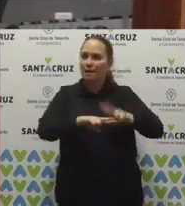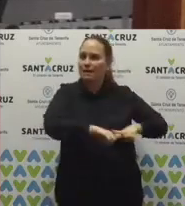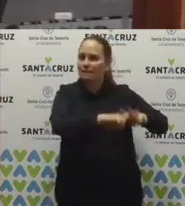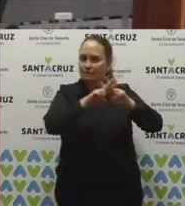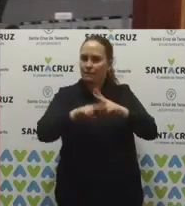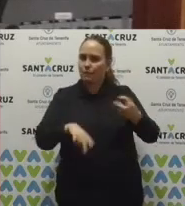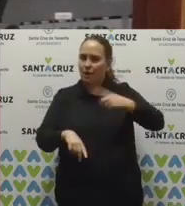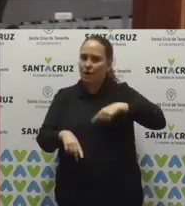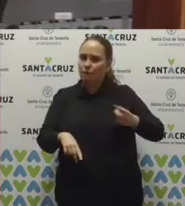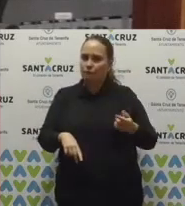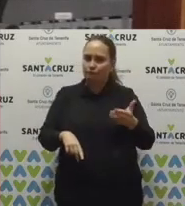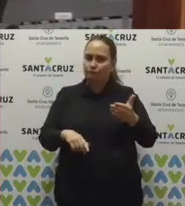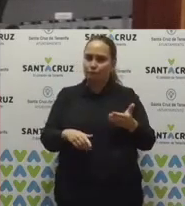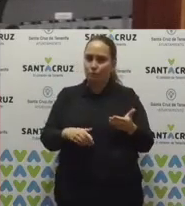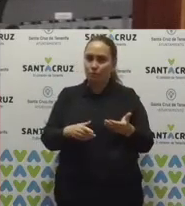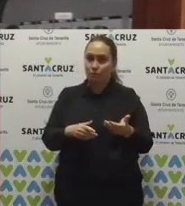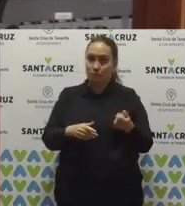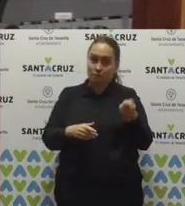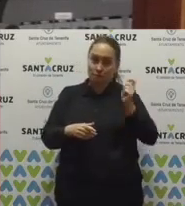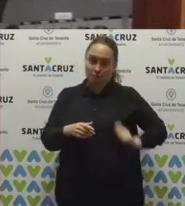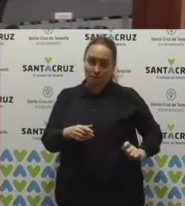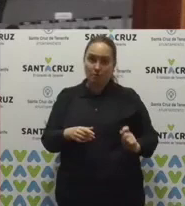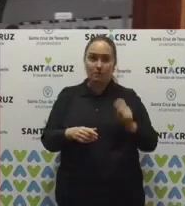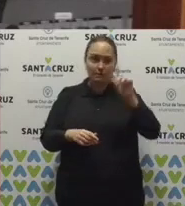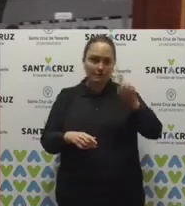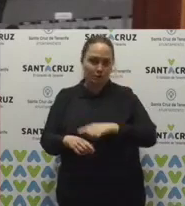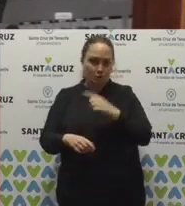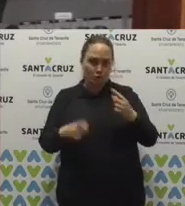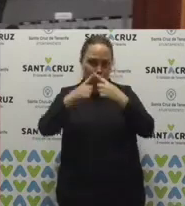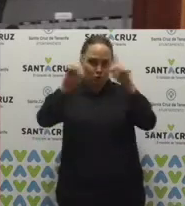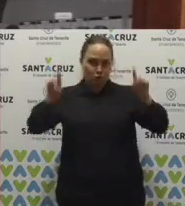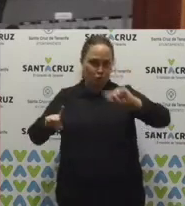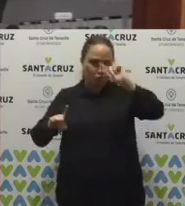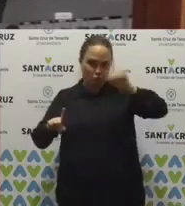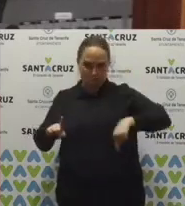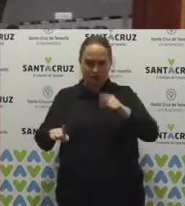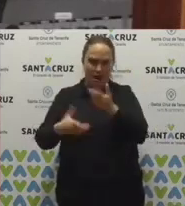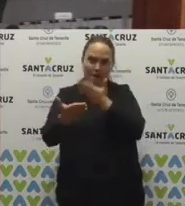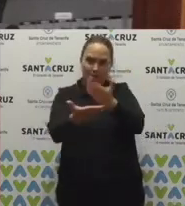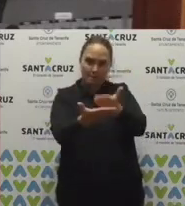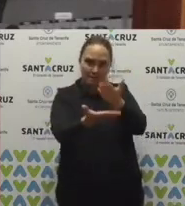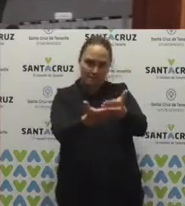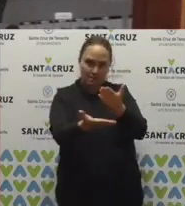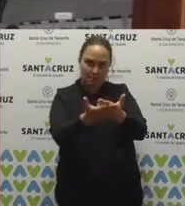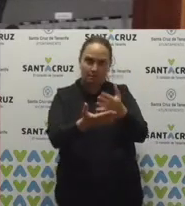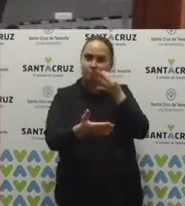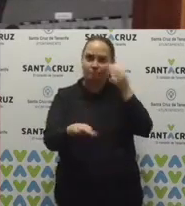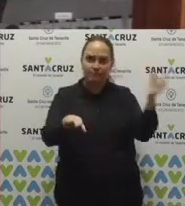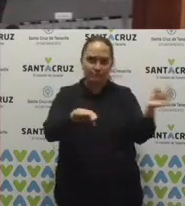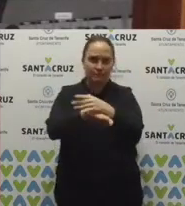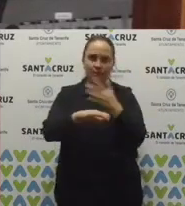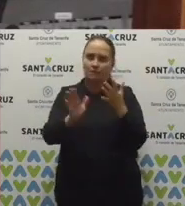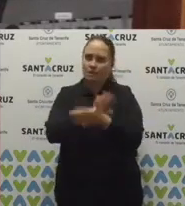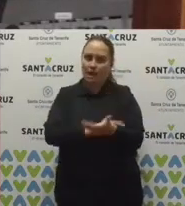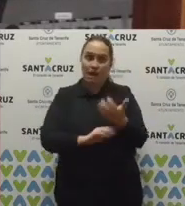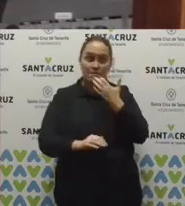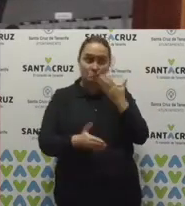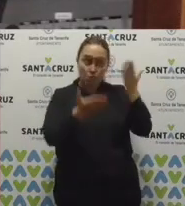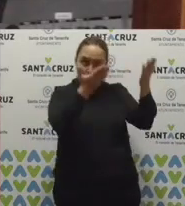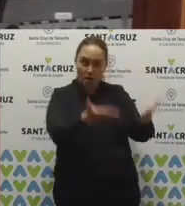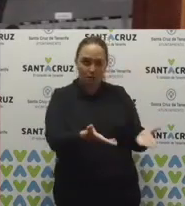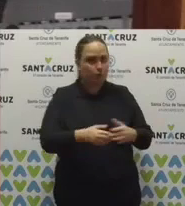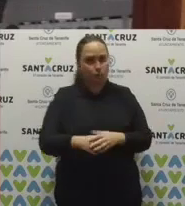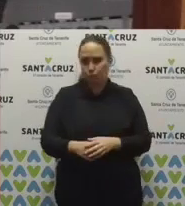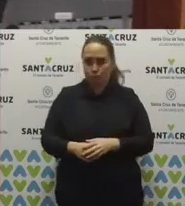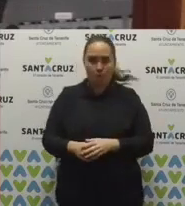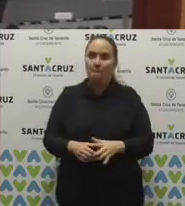les pedía el documento físico ya que así era la verdad que no nos desde luego un ejemplo de gestión empresarial el de esta empresa pero eso